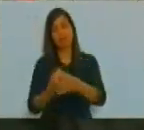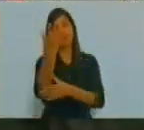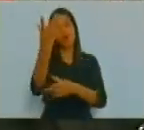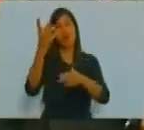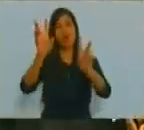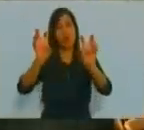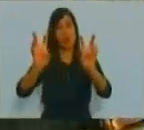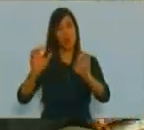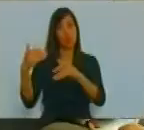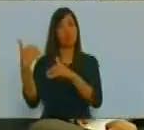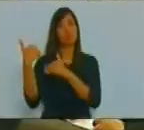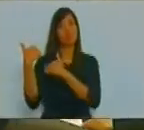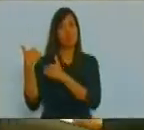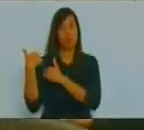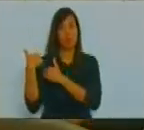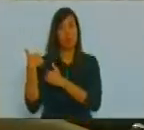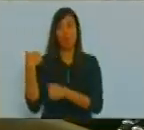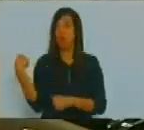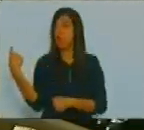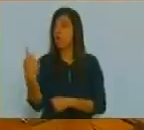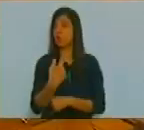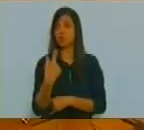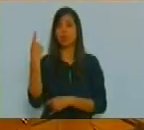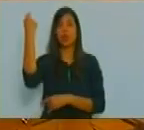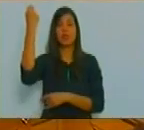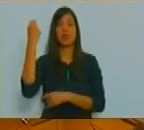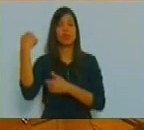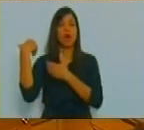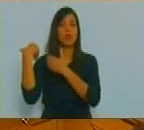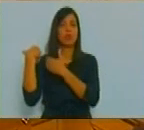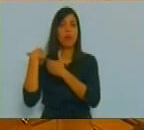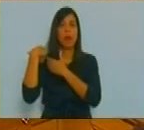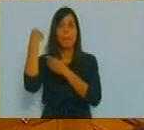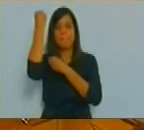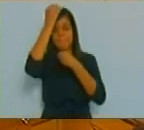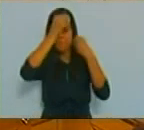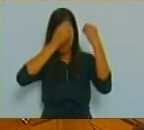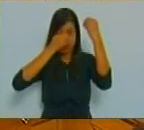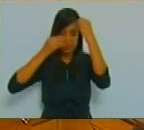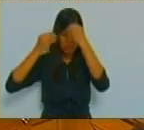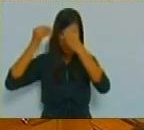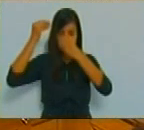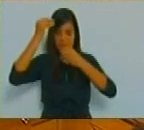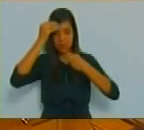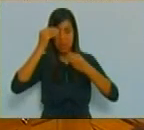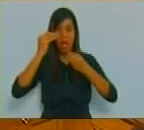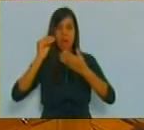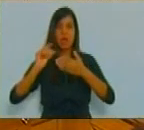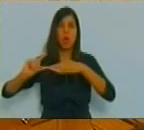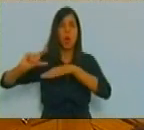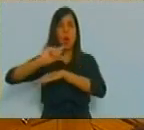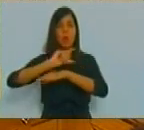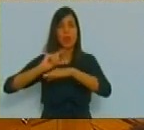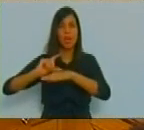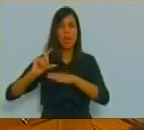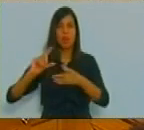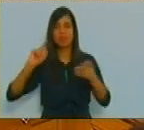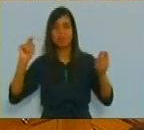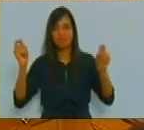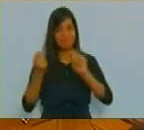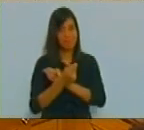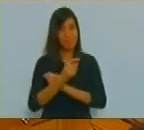nos da la potestad facultativa de repensar el estado y este tema